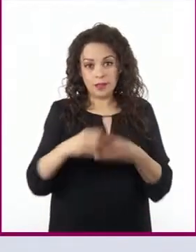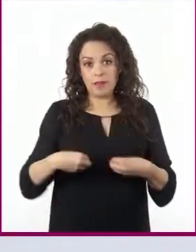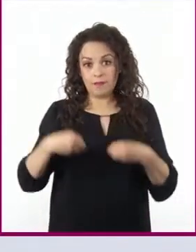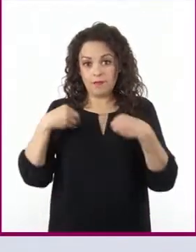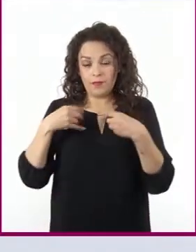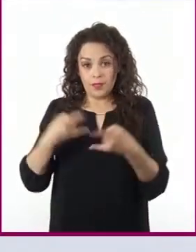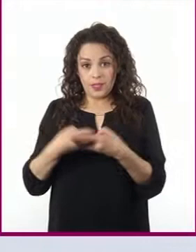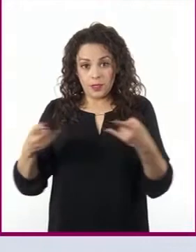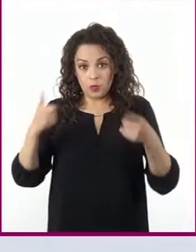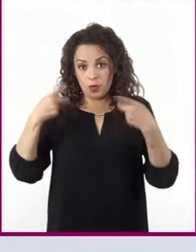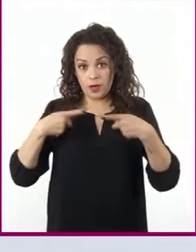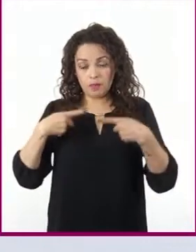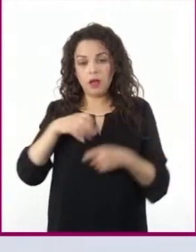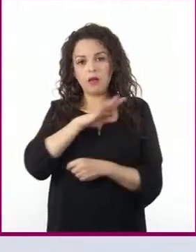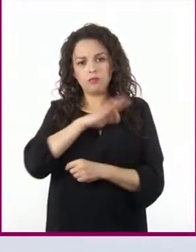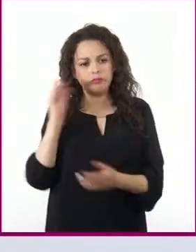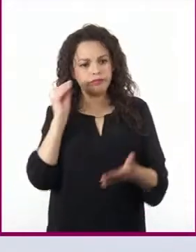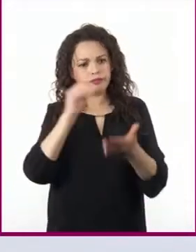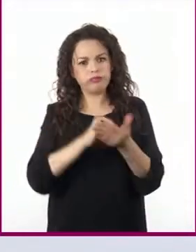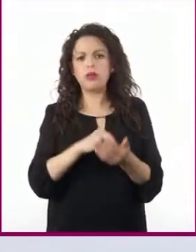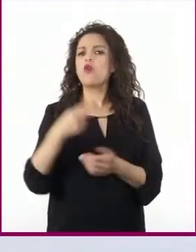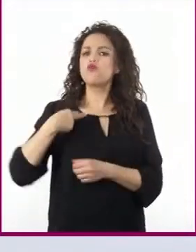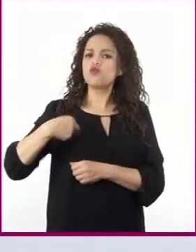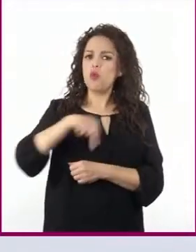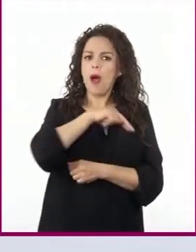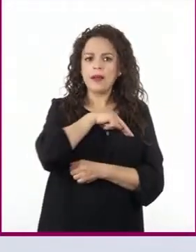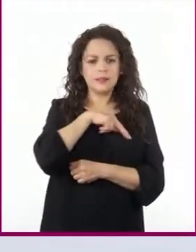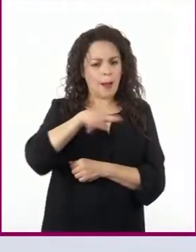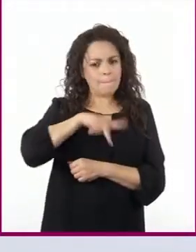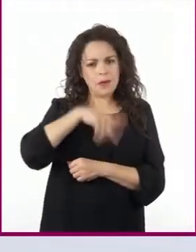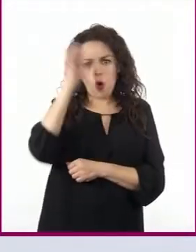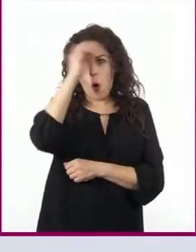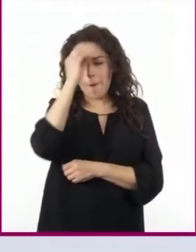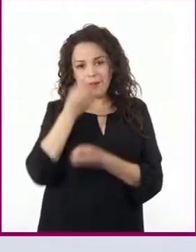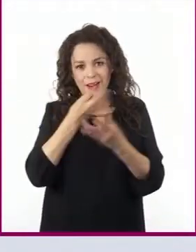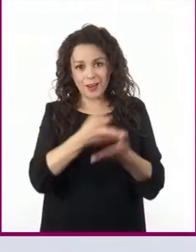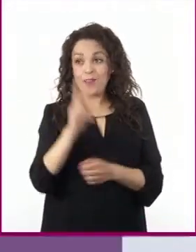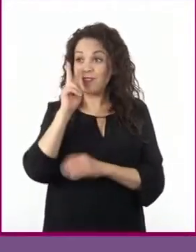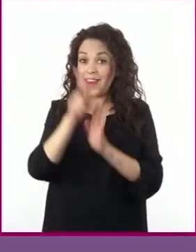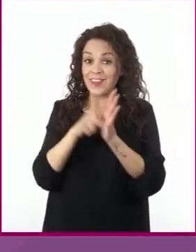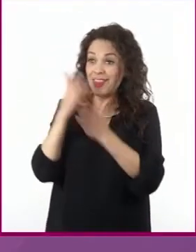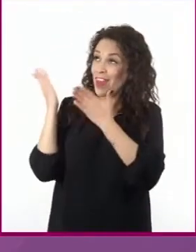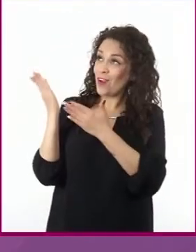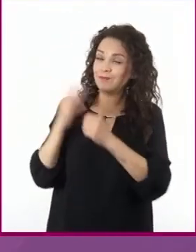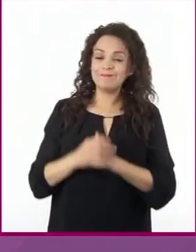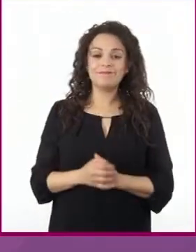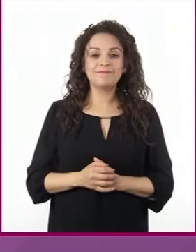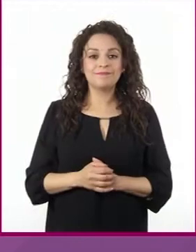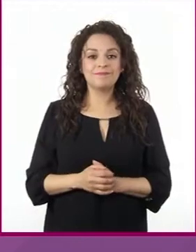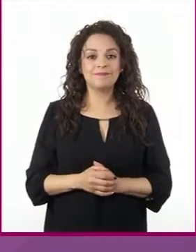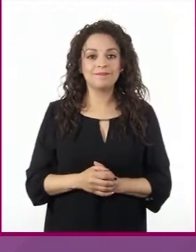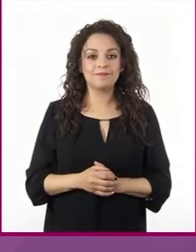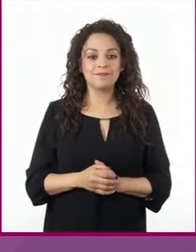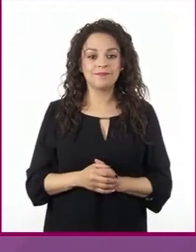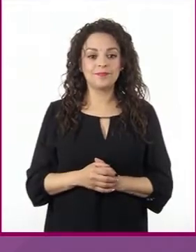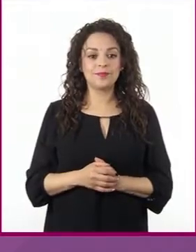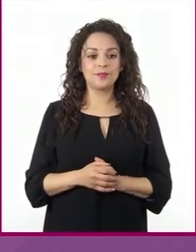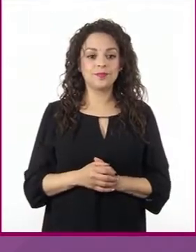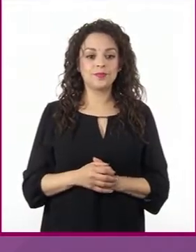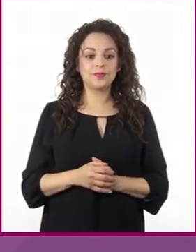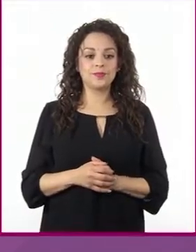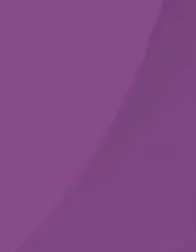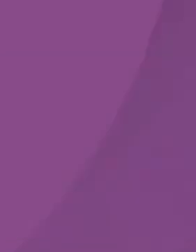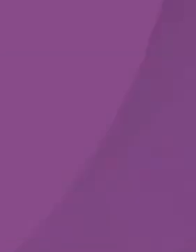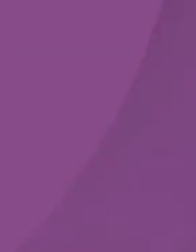a generar nuestras propias opiniones. ¡Corre video! ¿Cuál es el papel de las biografías